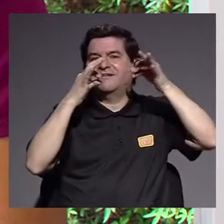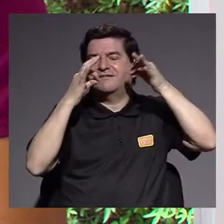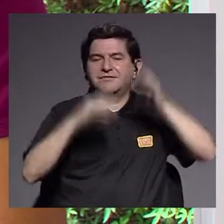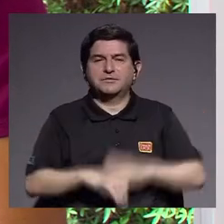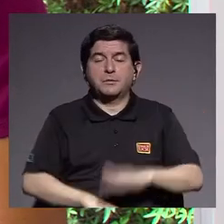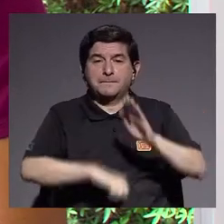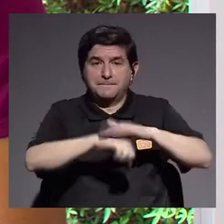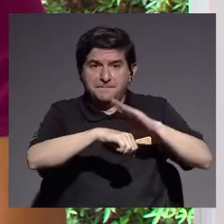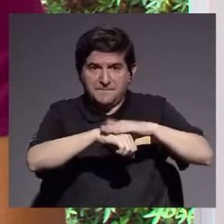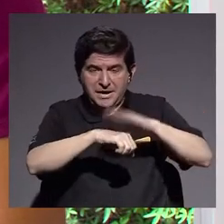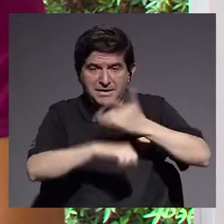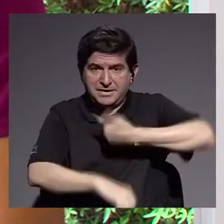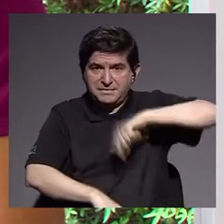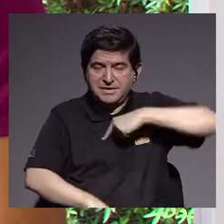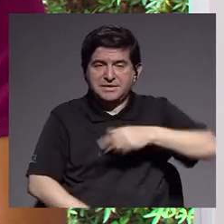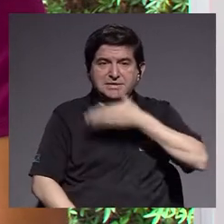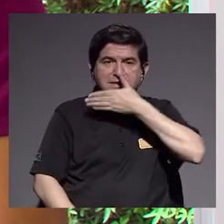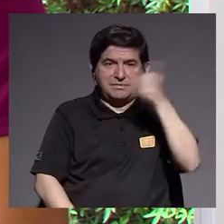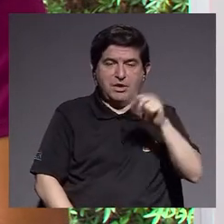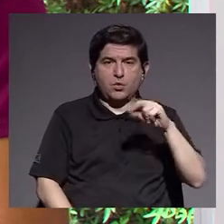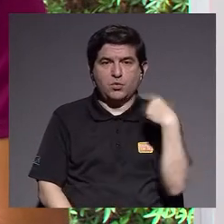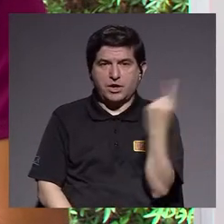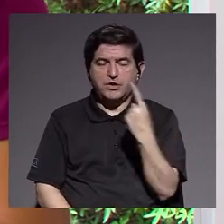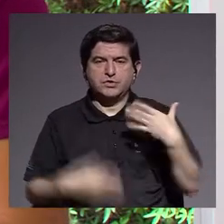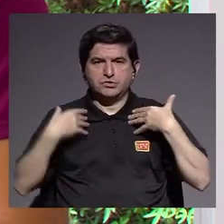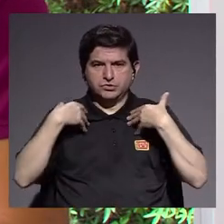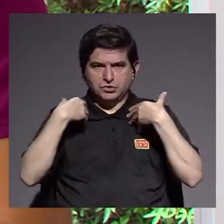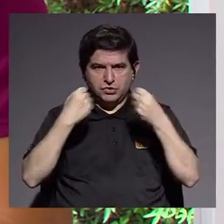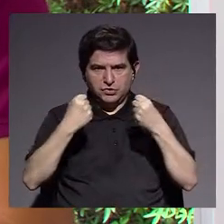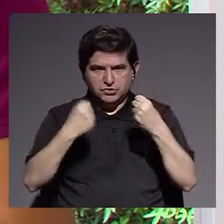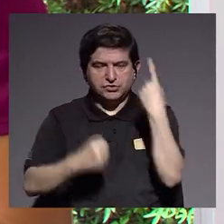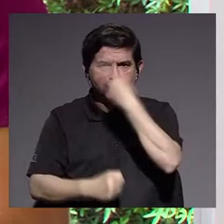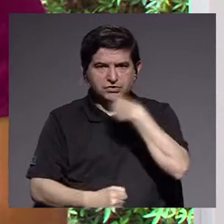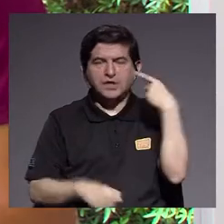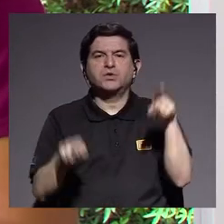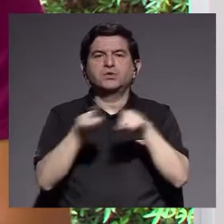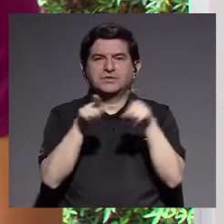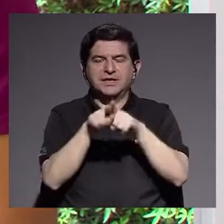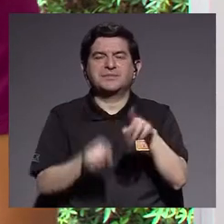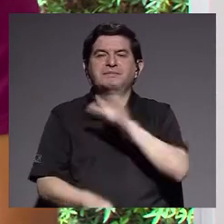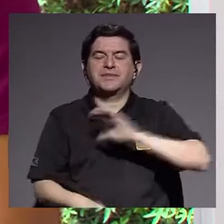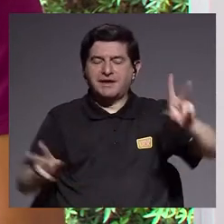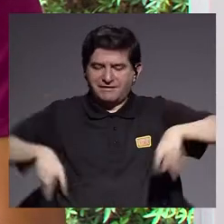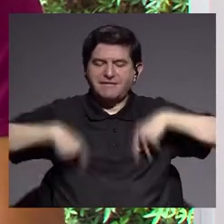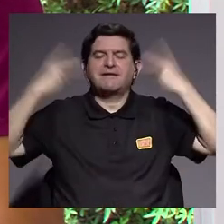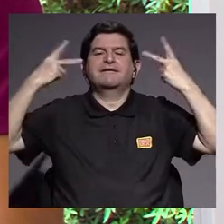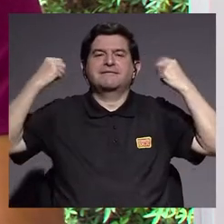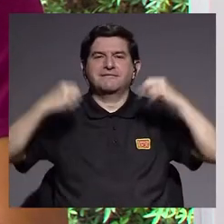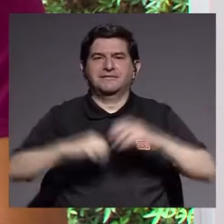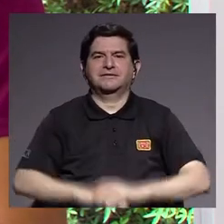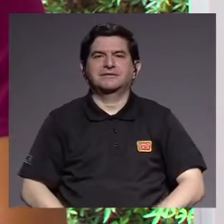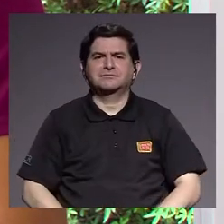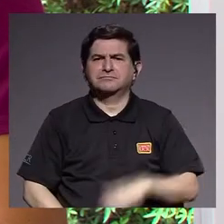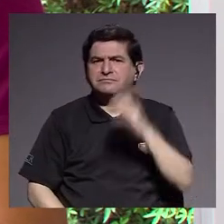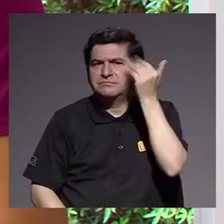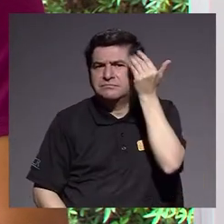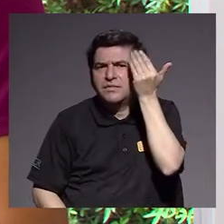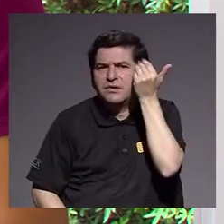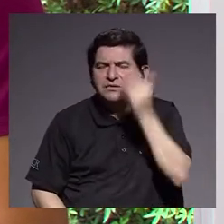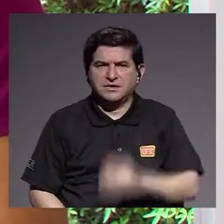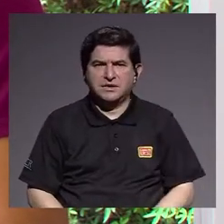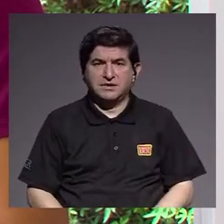hilo dental que nos van a permitir mejorar no sólo la salud a nivel de la cuidad sino también nuestra calidad de vida